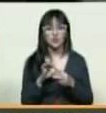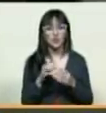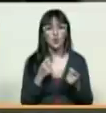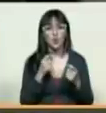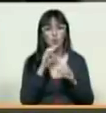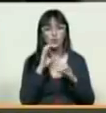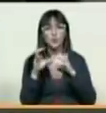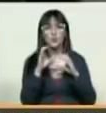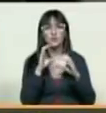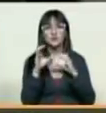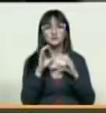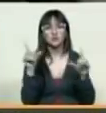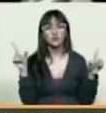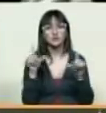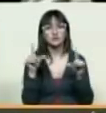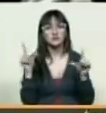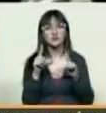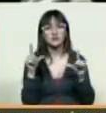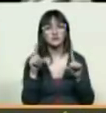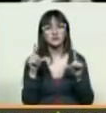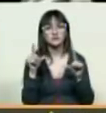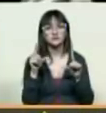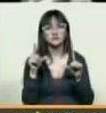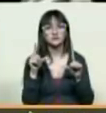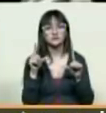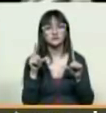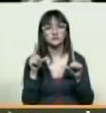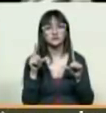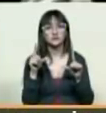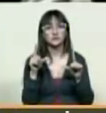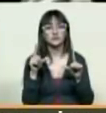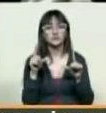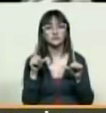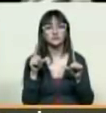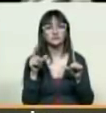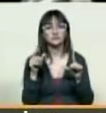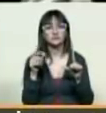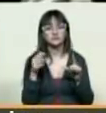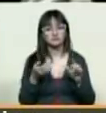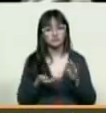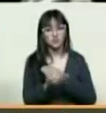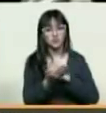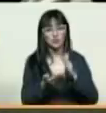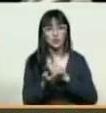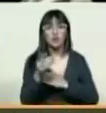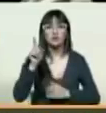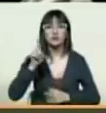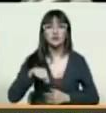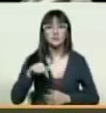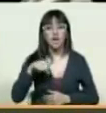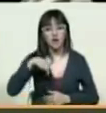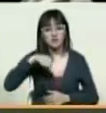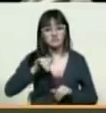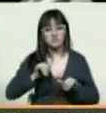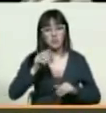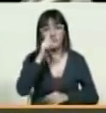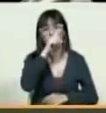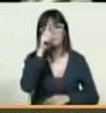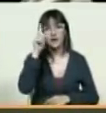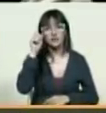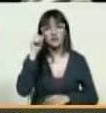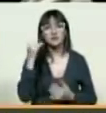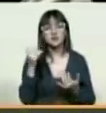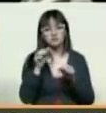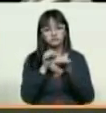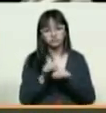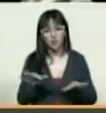comunicación televisivos y radioeléctricos e impresos aquí en Madrid, y bueno, ya estamos despegando